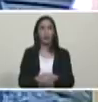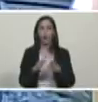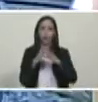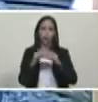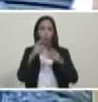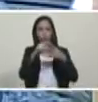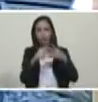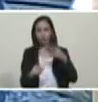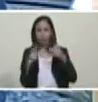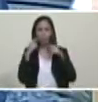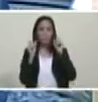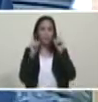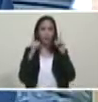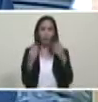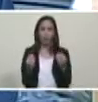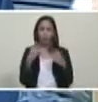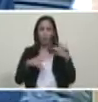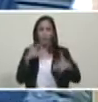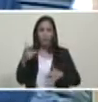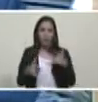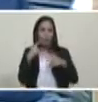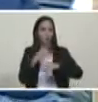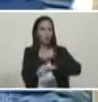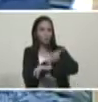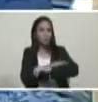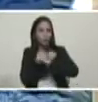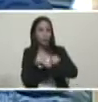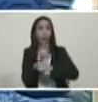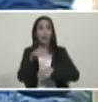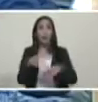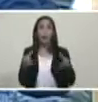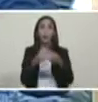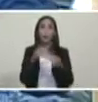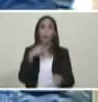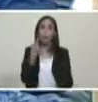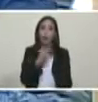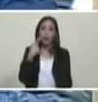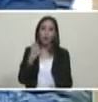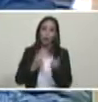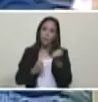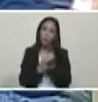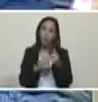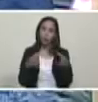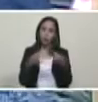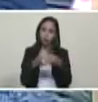sociopolítica, impresionante, de fortalecer el gran polo patriótico,